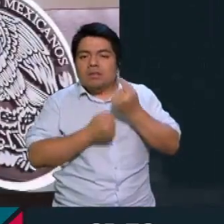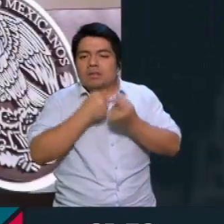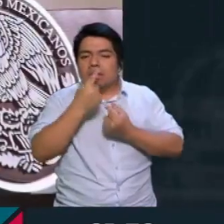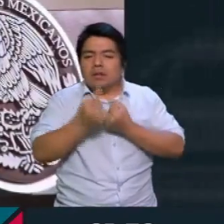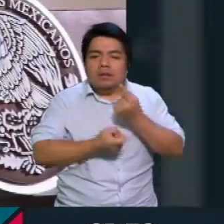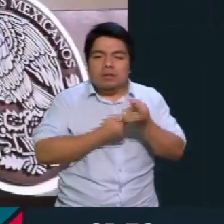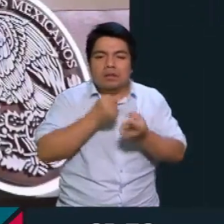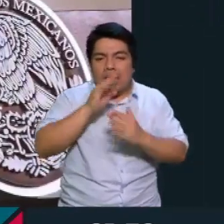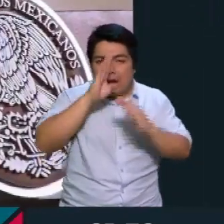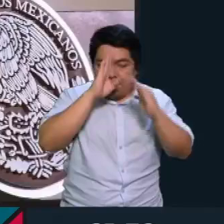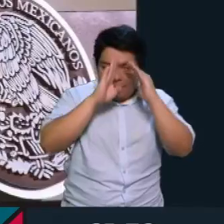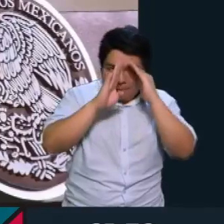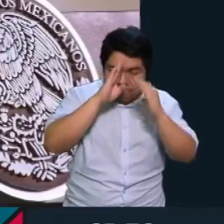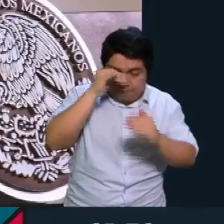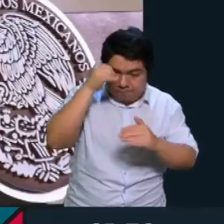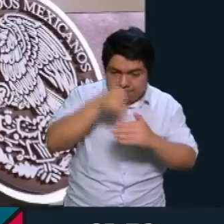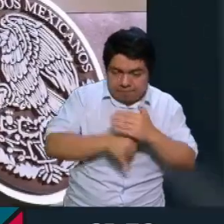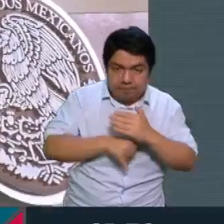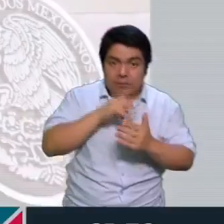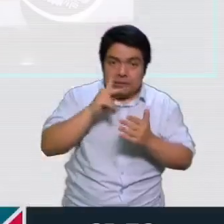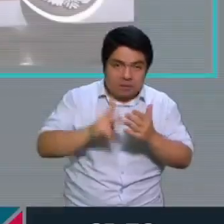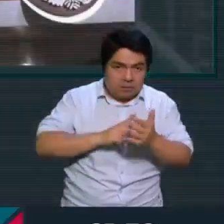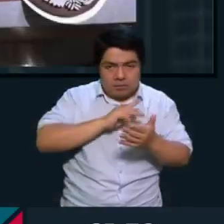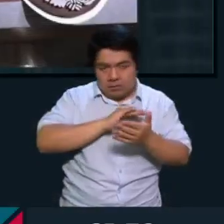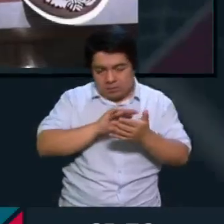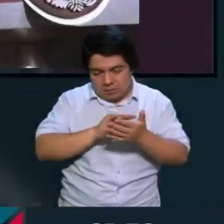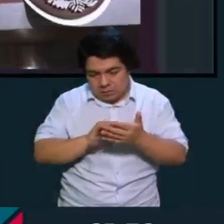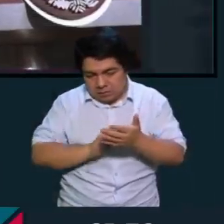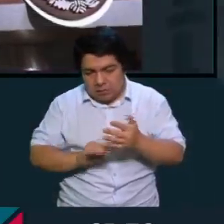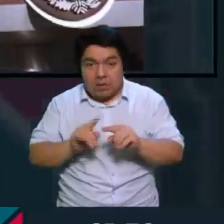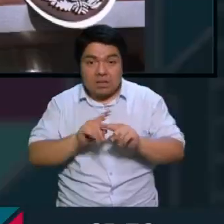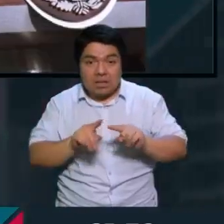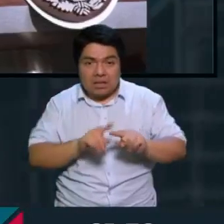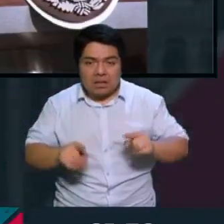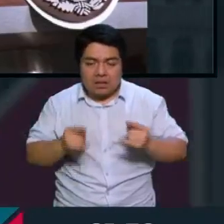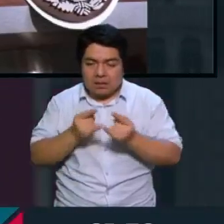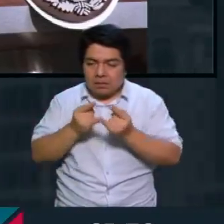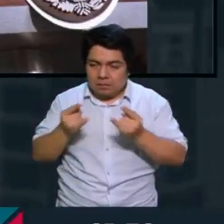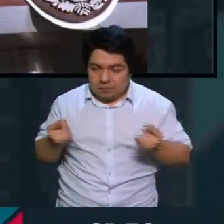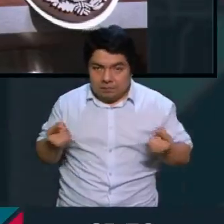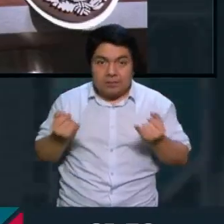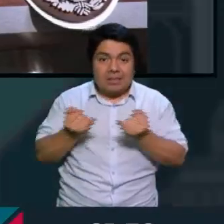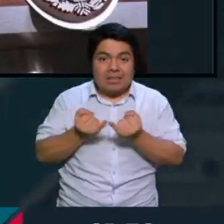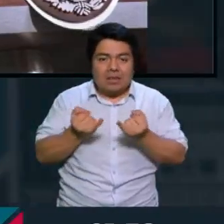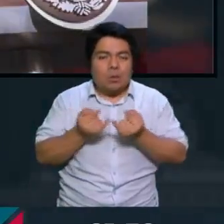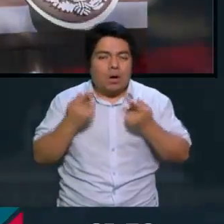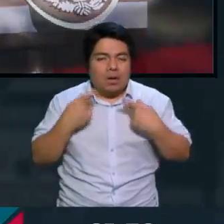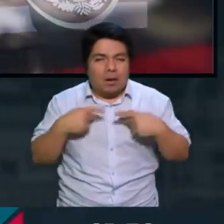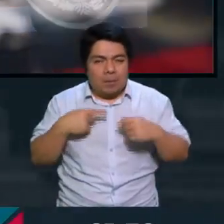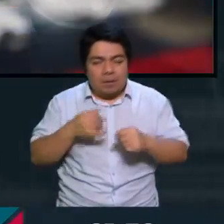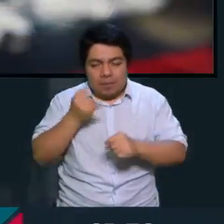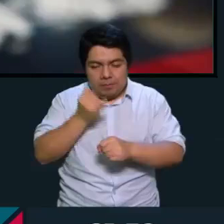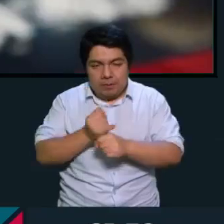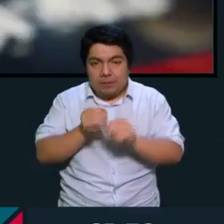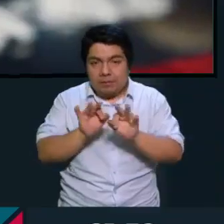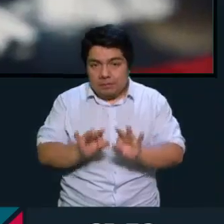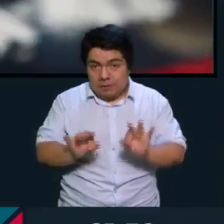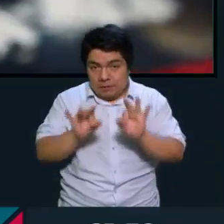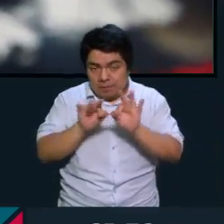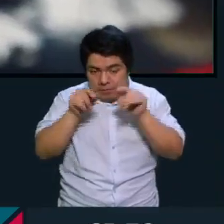una reflexión y una relectura de hechos históricos y de personajes que son